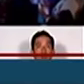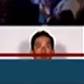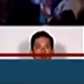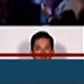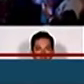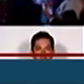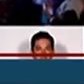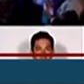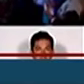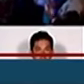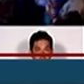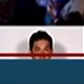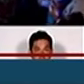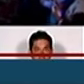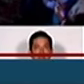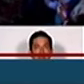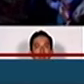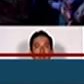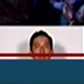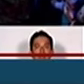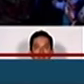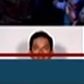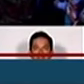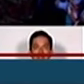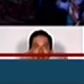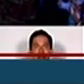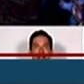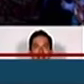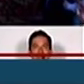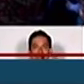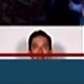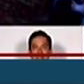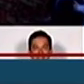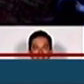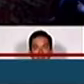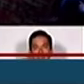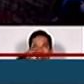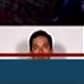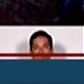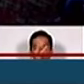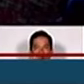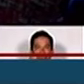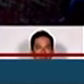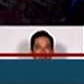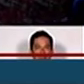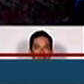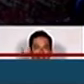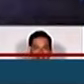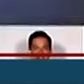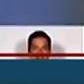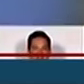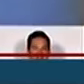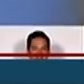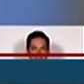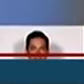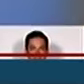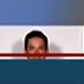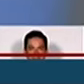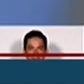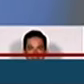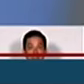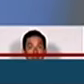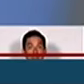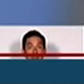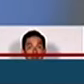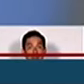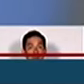Vámonos en este momento al Consejo Nacional Electoral. De las elecciones 2017 en Ecuador. En